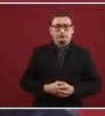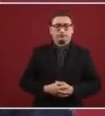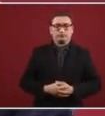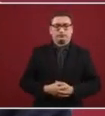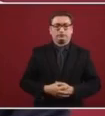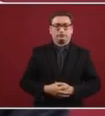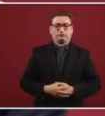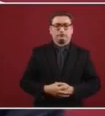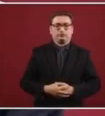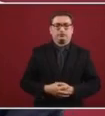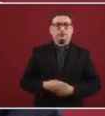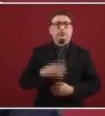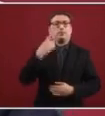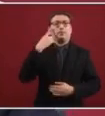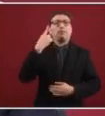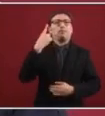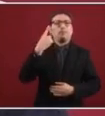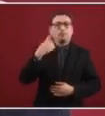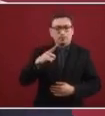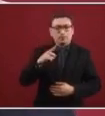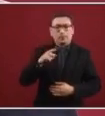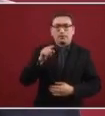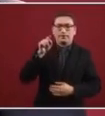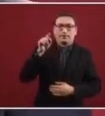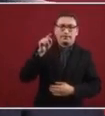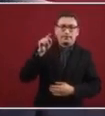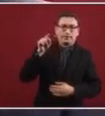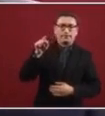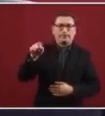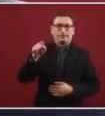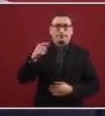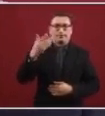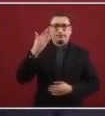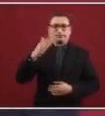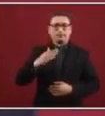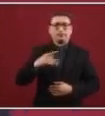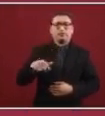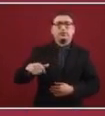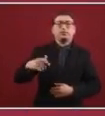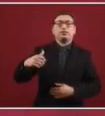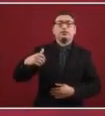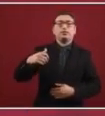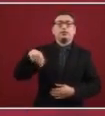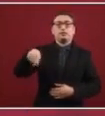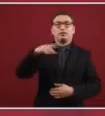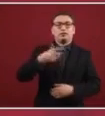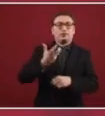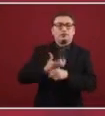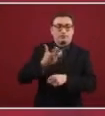convencer, persuadir de manera respetuosa a legisladores de Estados Unidos